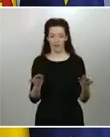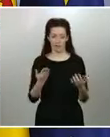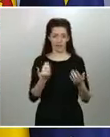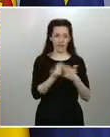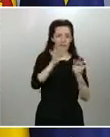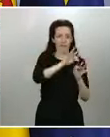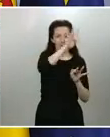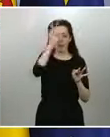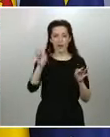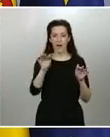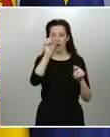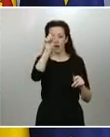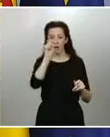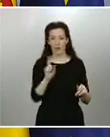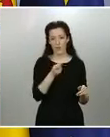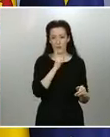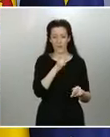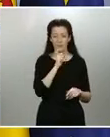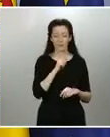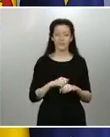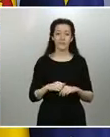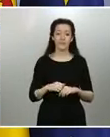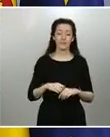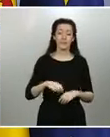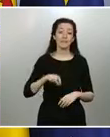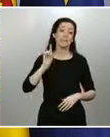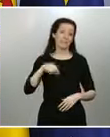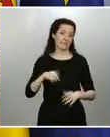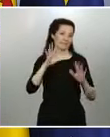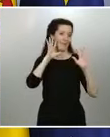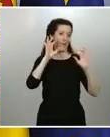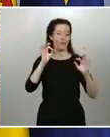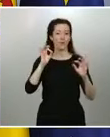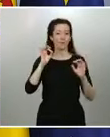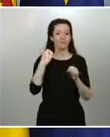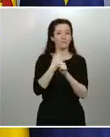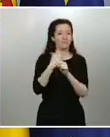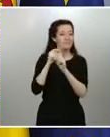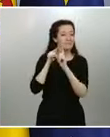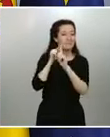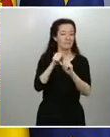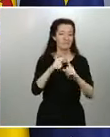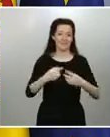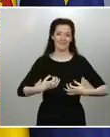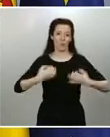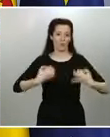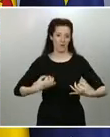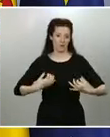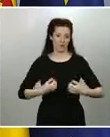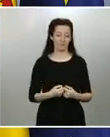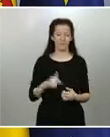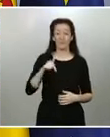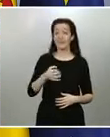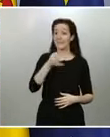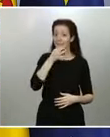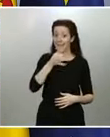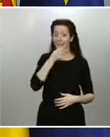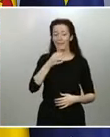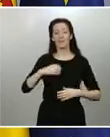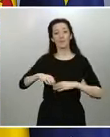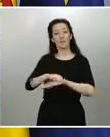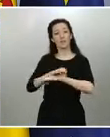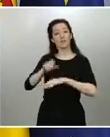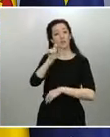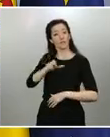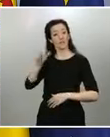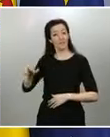también en la seguridad esta tarde me reuniré con los consejeros de transporte de las comunidades autónomas y el